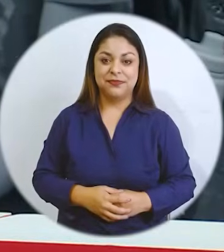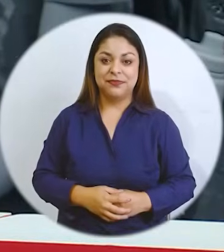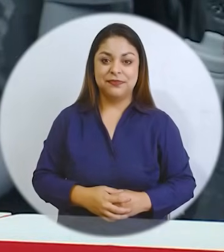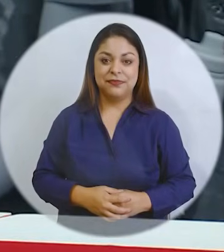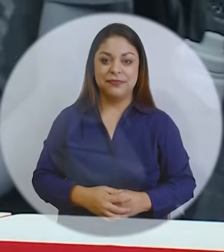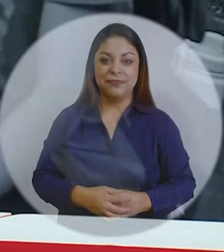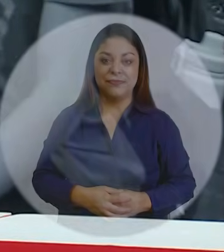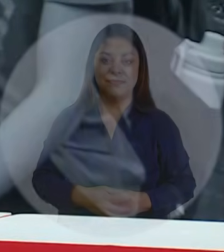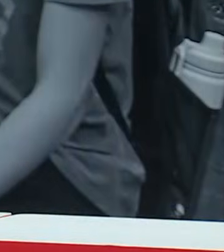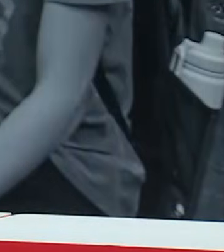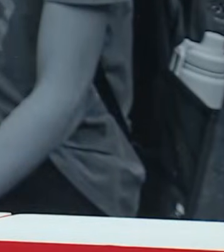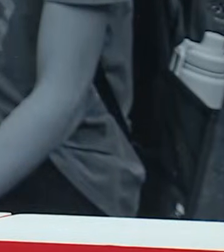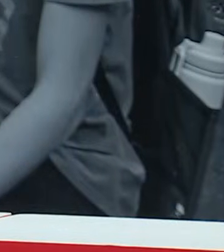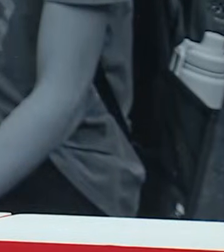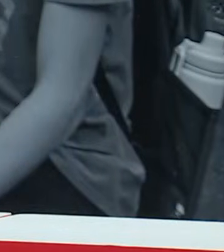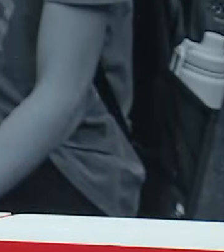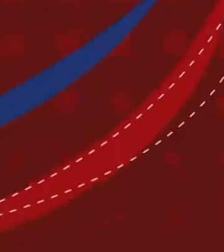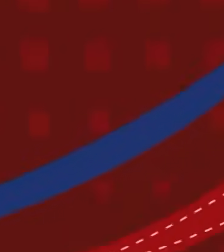mirada, ya regresamos.